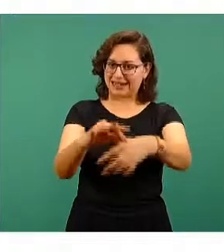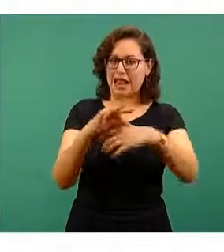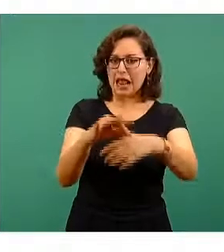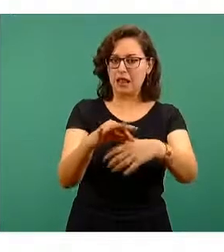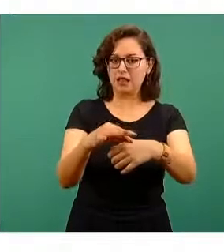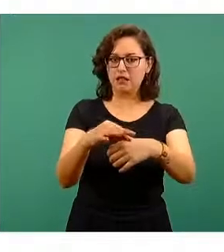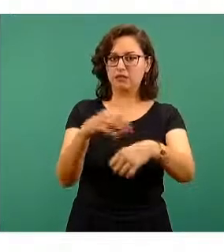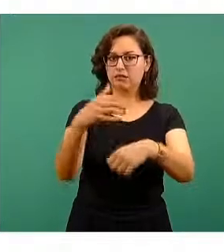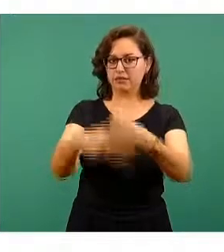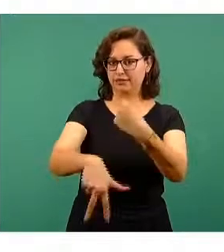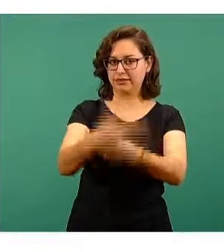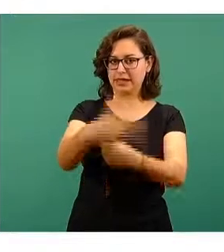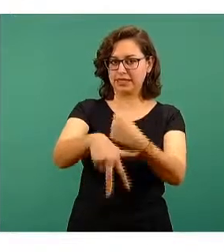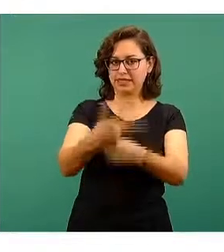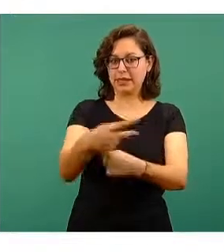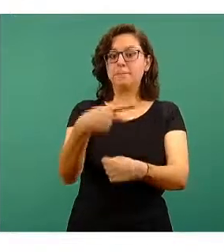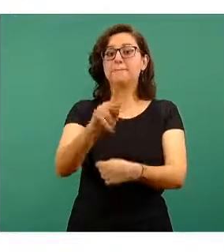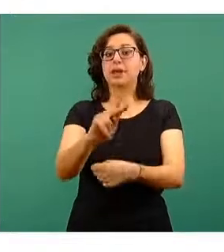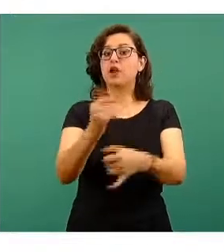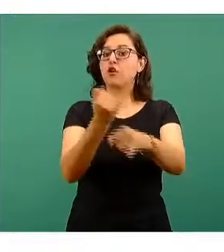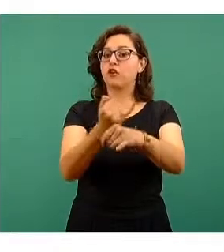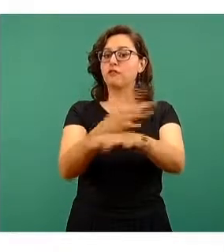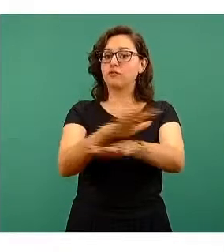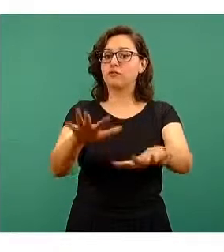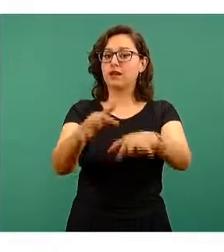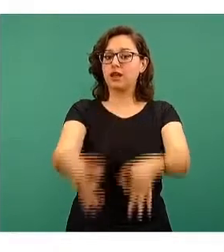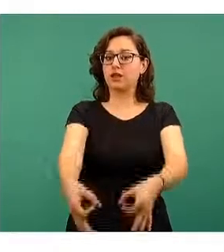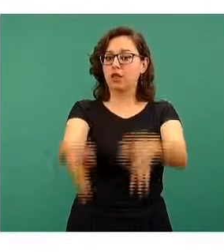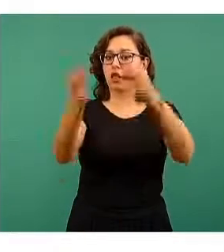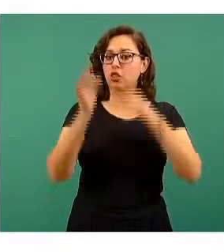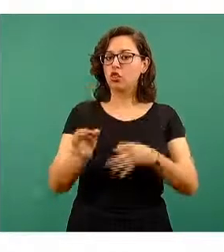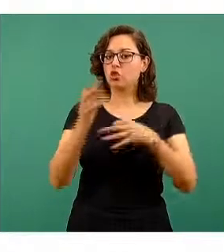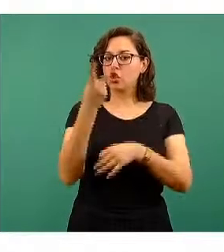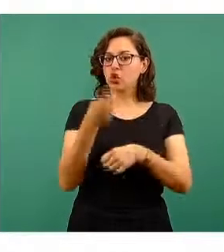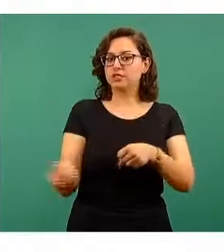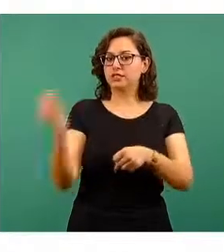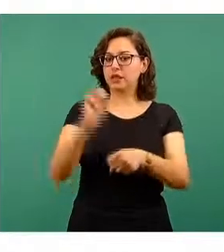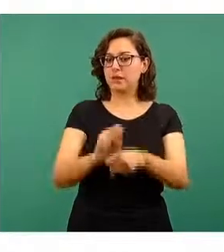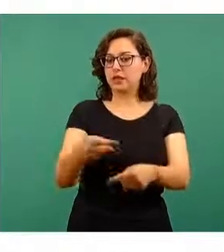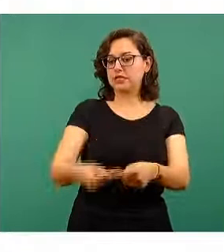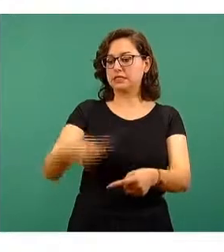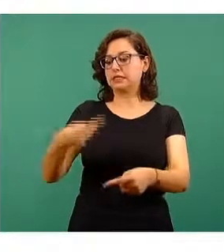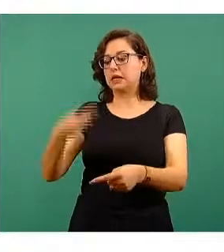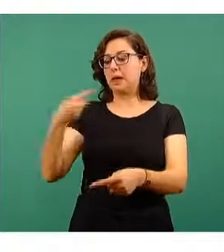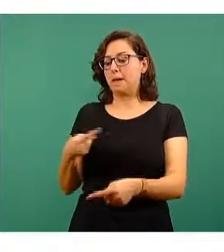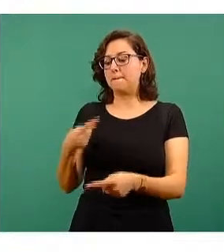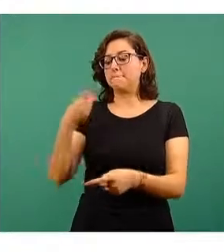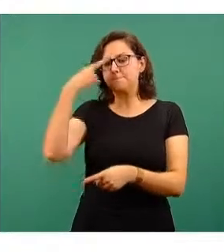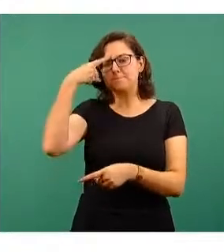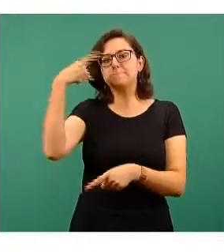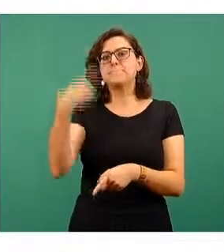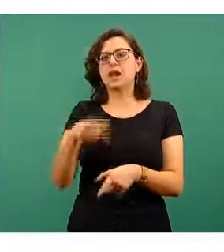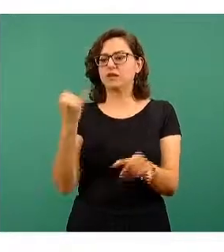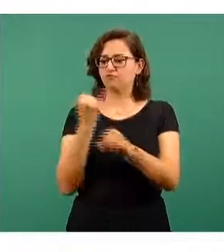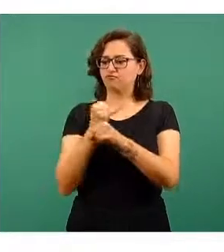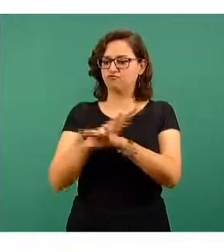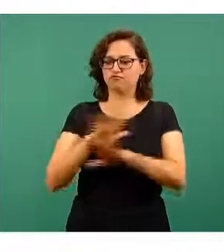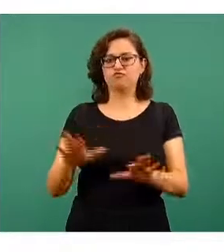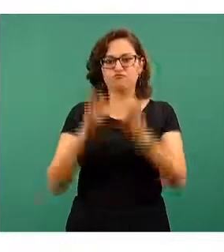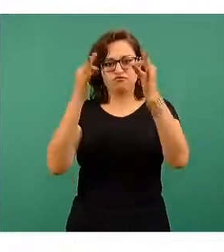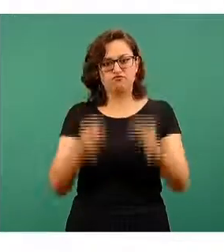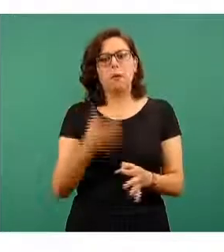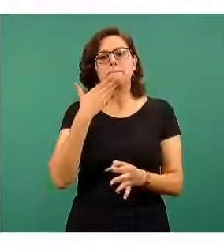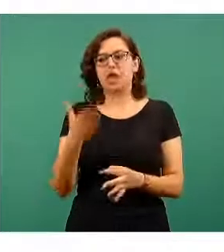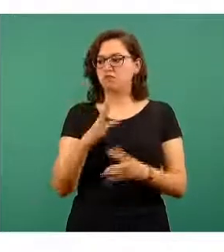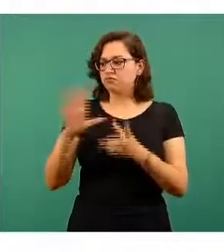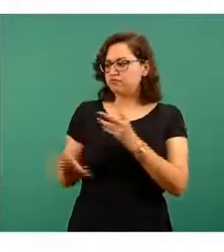13, pero siempre estamos presentando la información de 2 semanas atrás para efectos de la estabilidad que debe de tener el dato